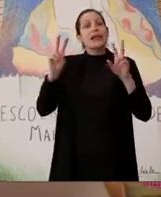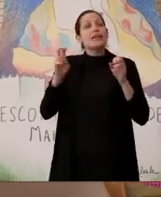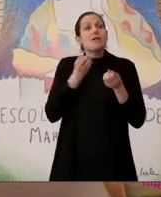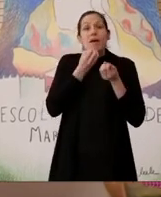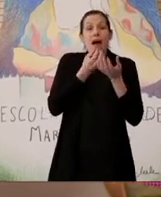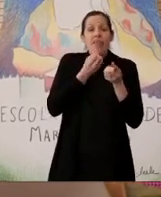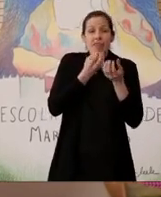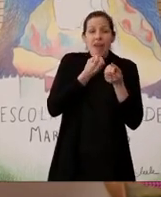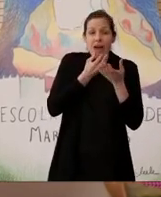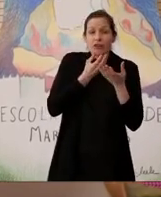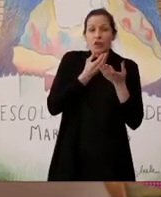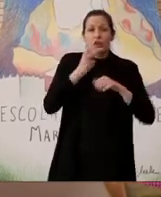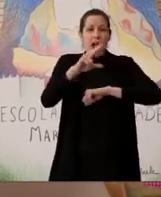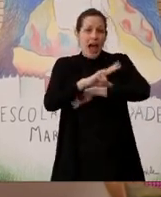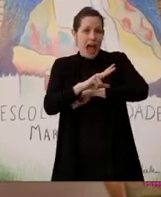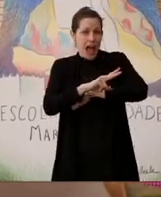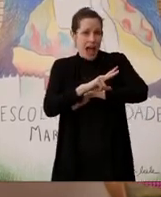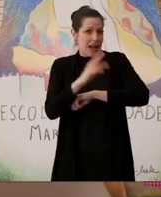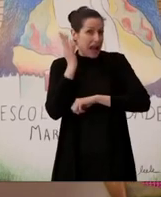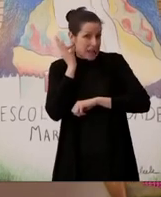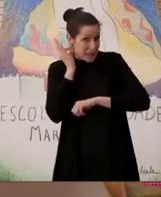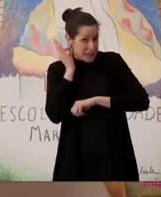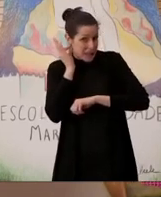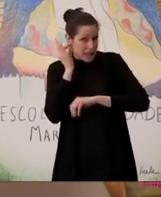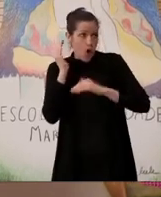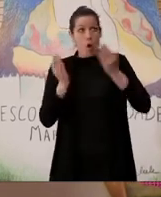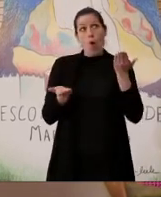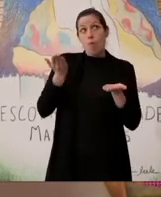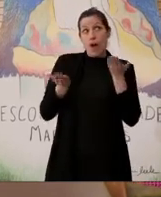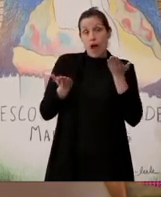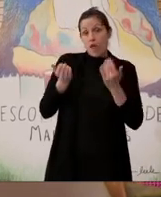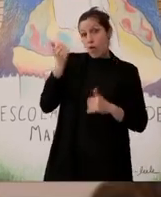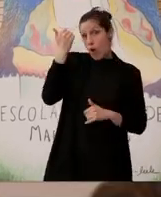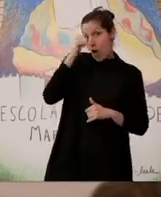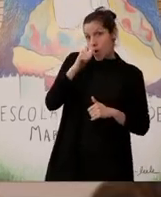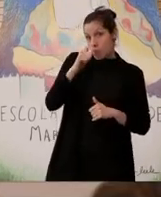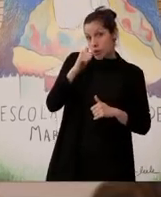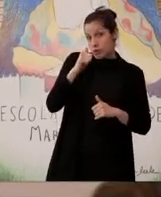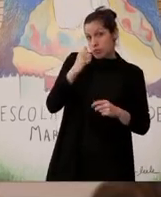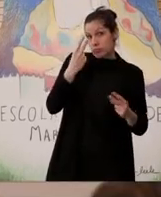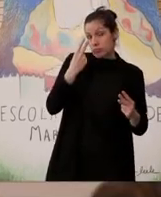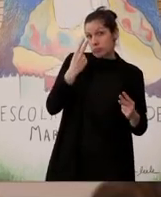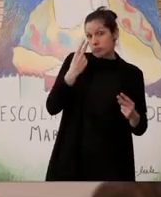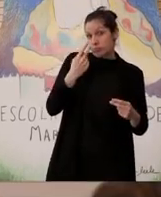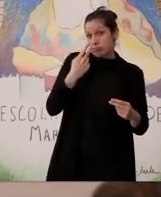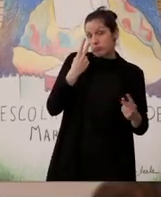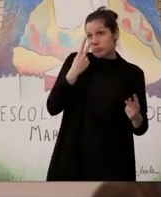también son muy pocas alcaldesas frente a hombres o longo de los 40